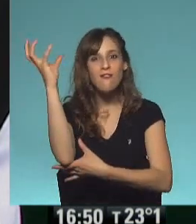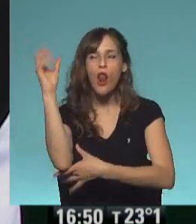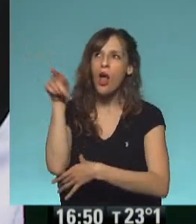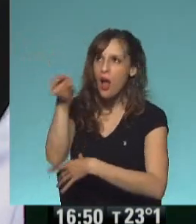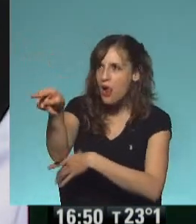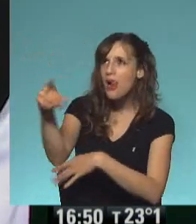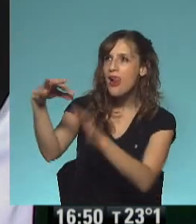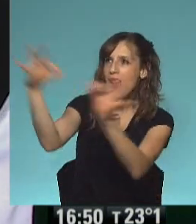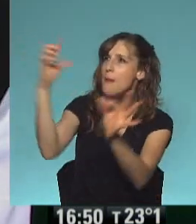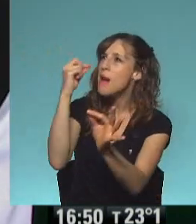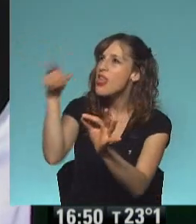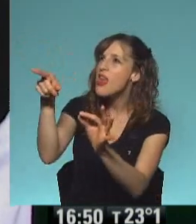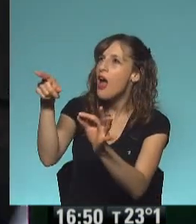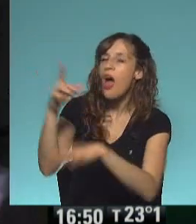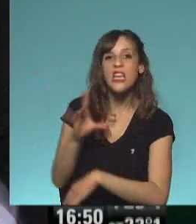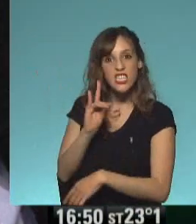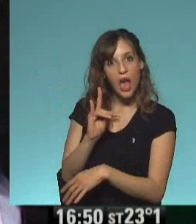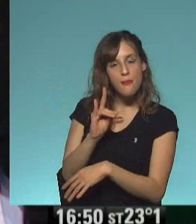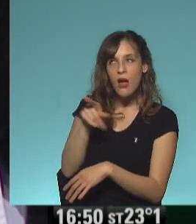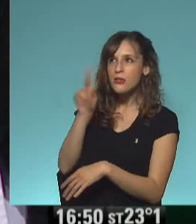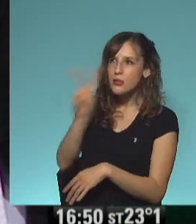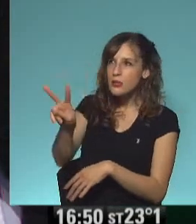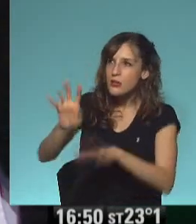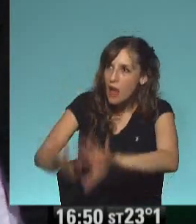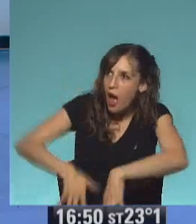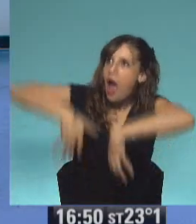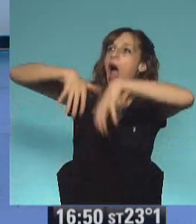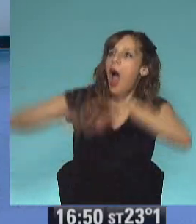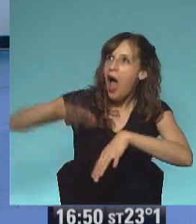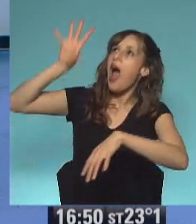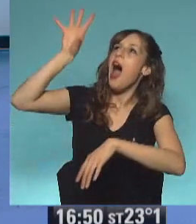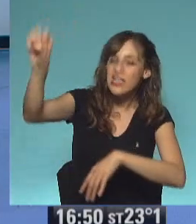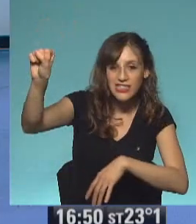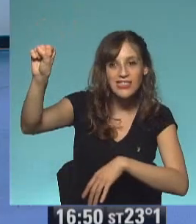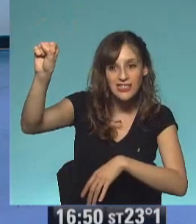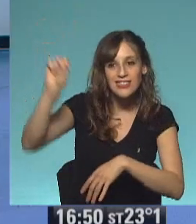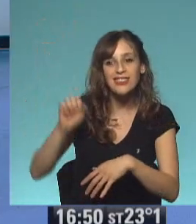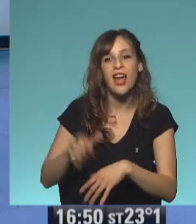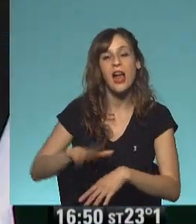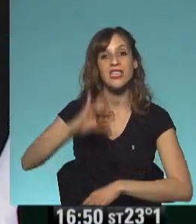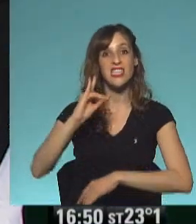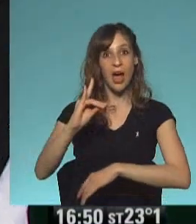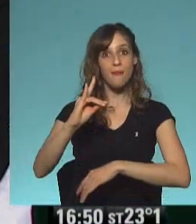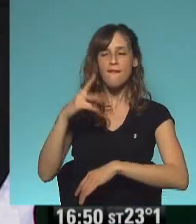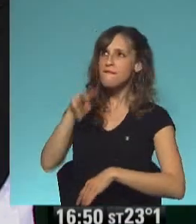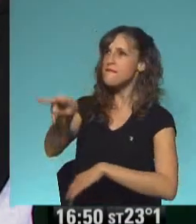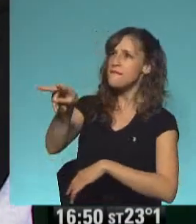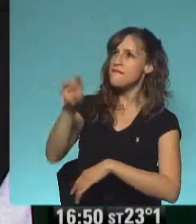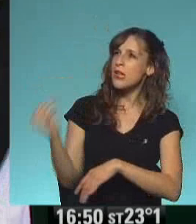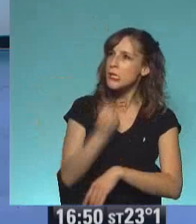salga para atrapar las manzanas altas las manzanas